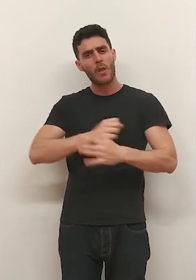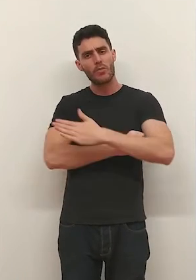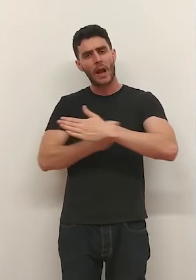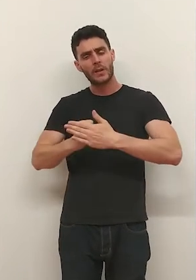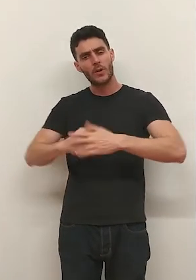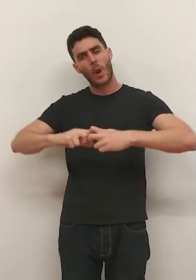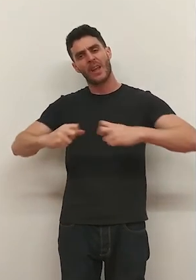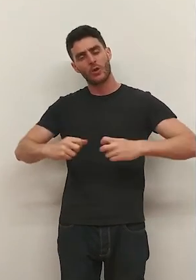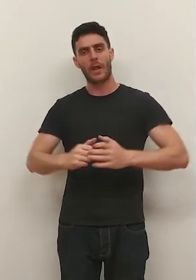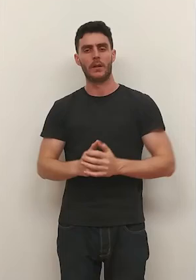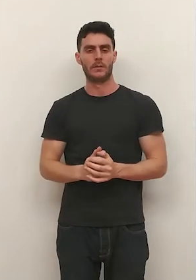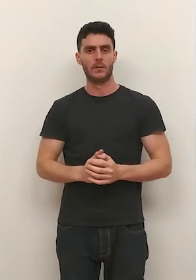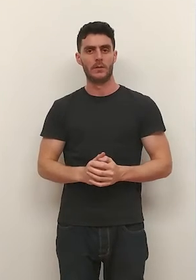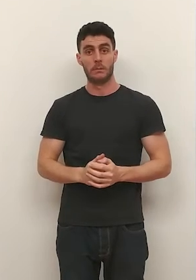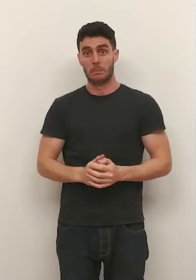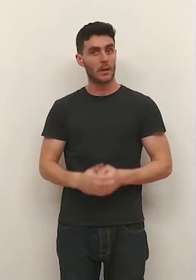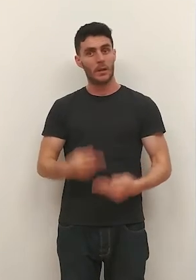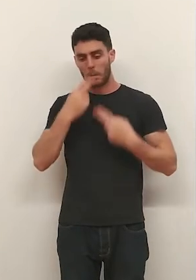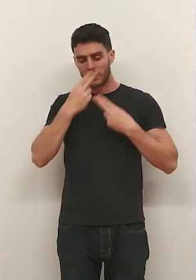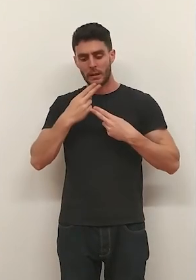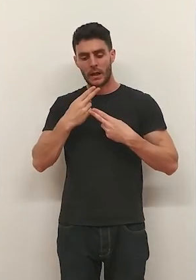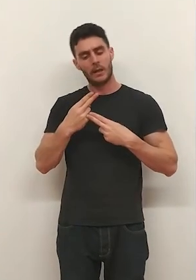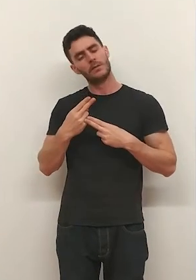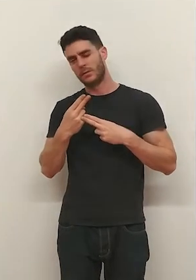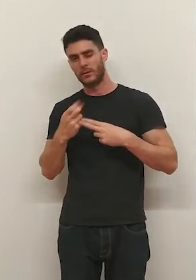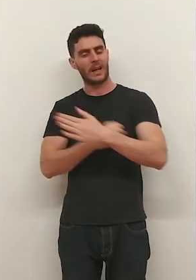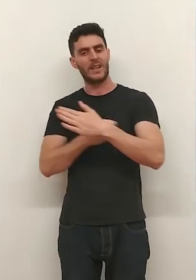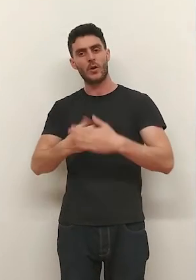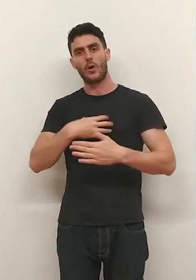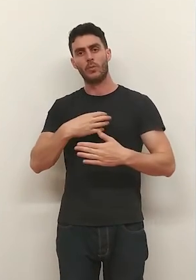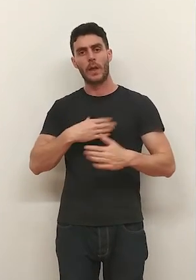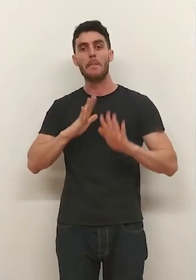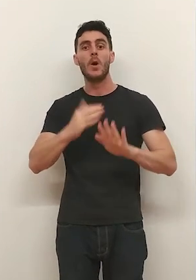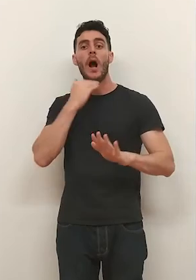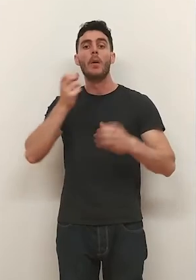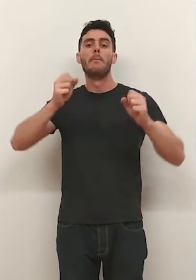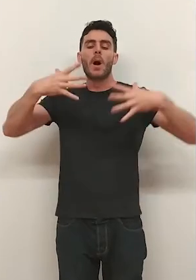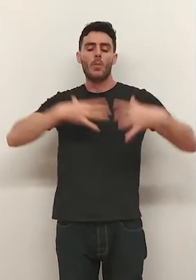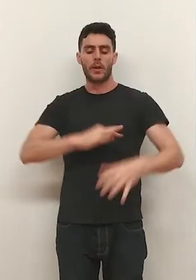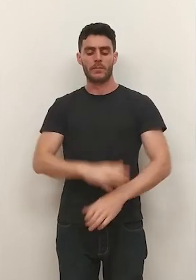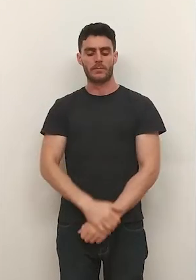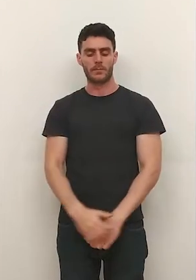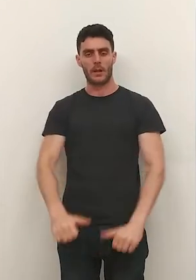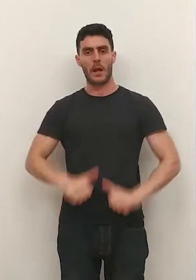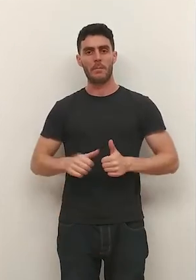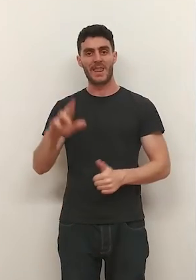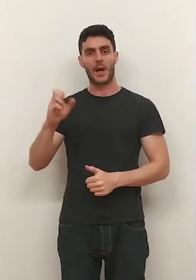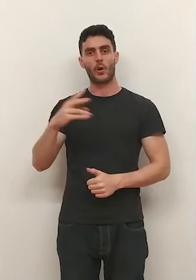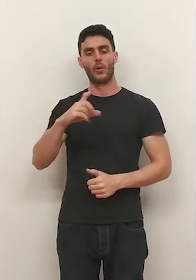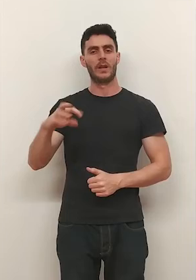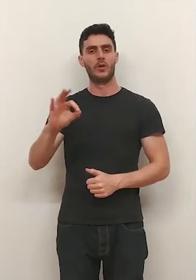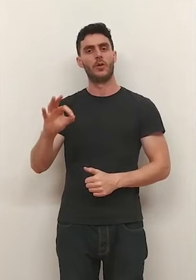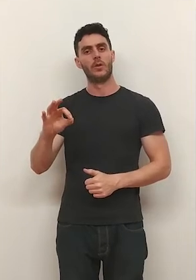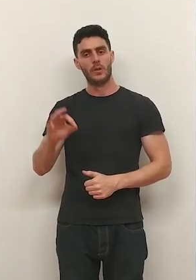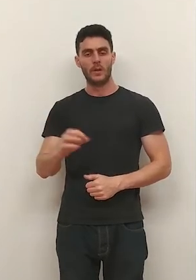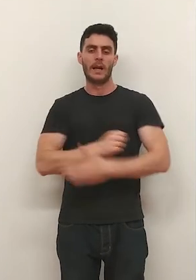está lesionada y nadie podrá visitar el castillo, a menos que algo suceda. Así comienza Roquillo en el castillo